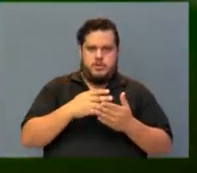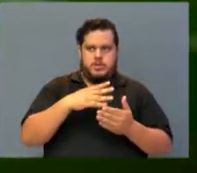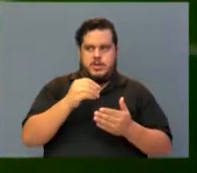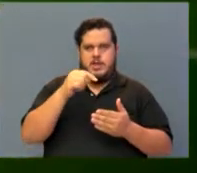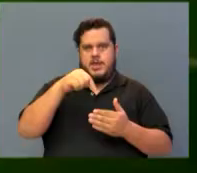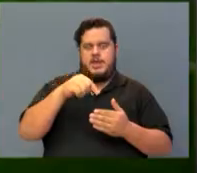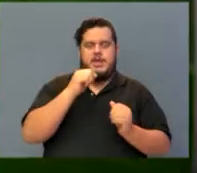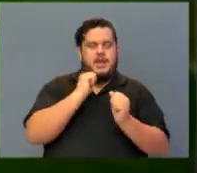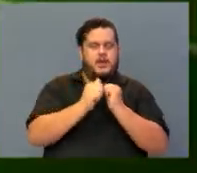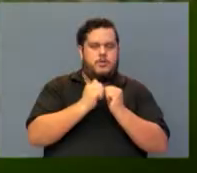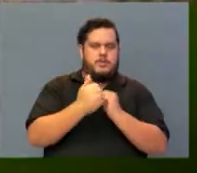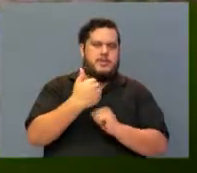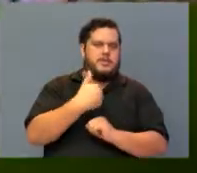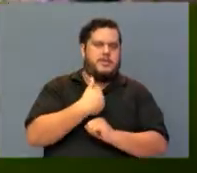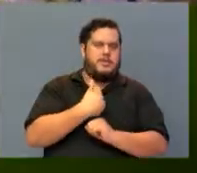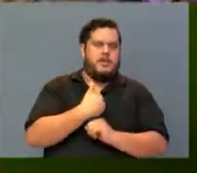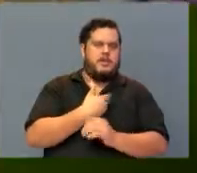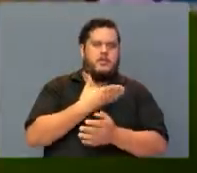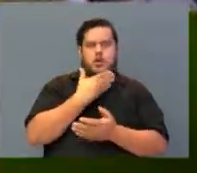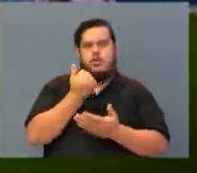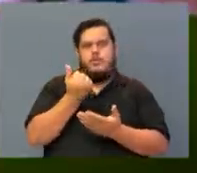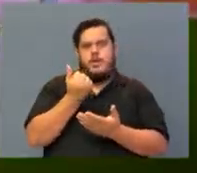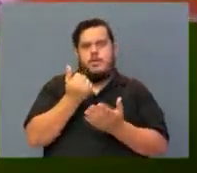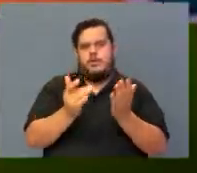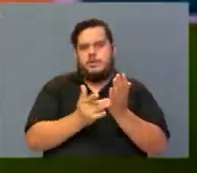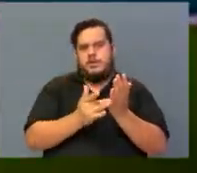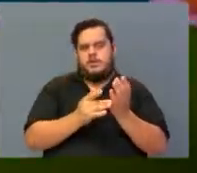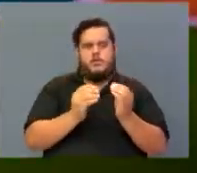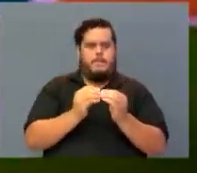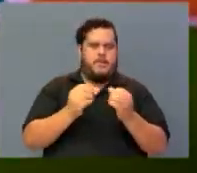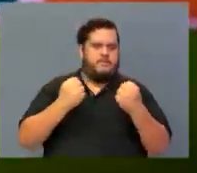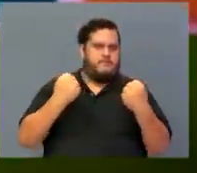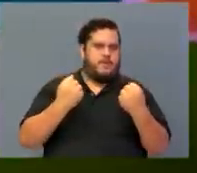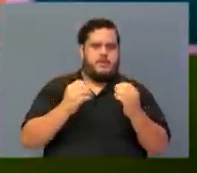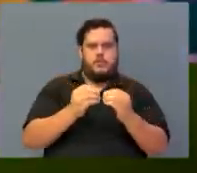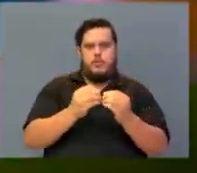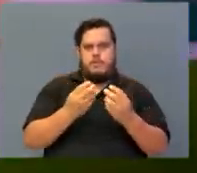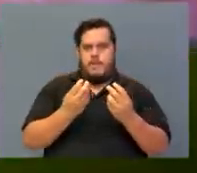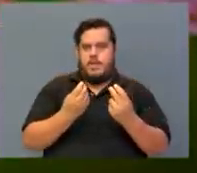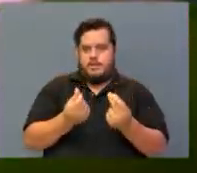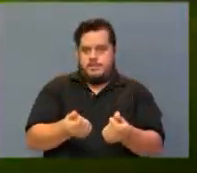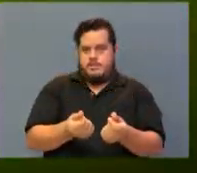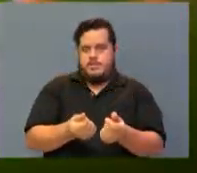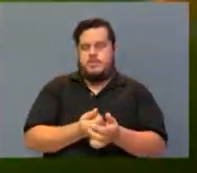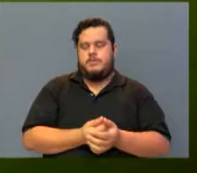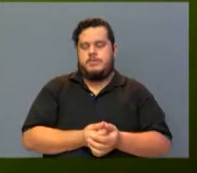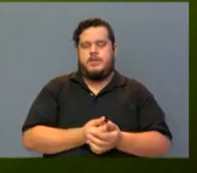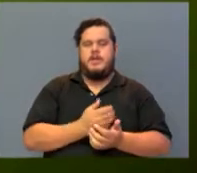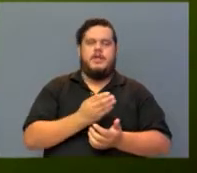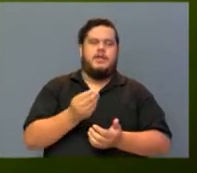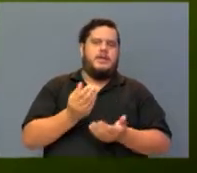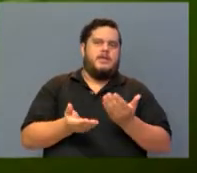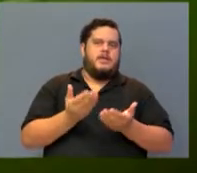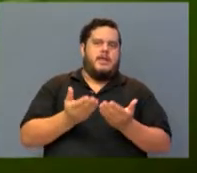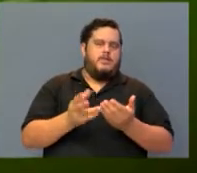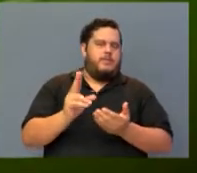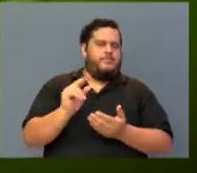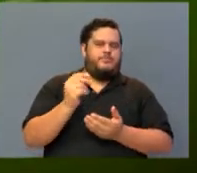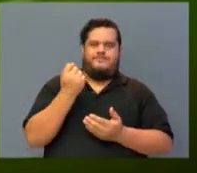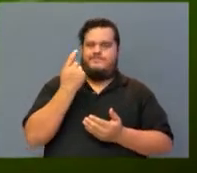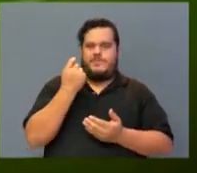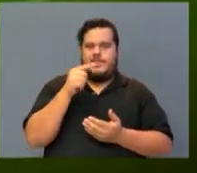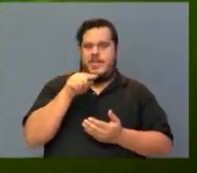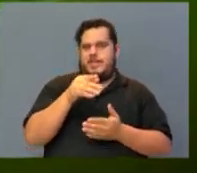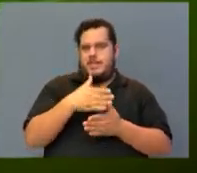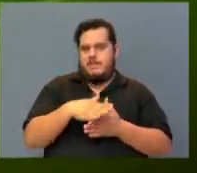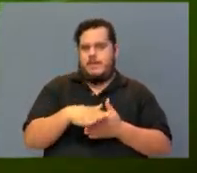la competencia que tienen, son mejores tácticamente, son más fuertes, son más rápidos, y tal vez no entienden esa parte